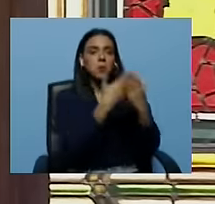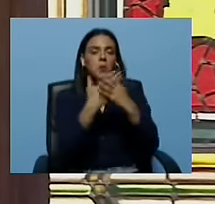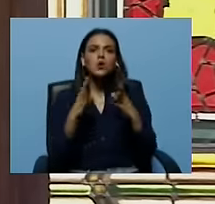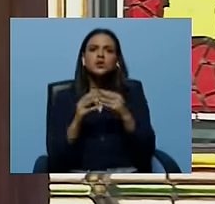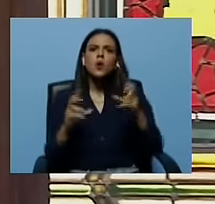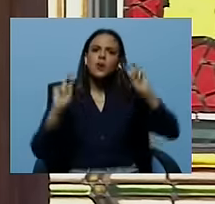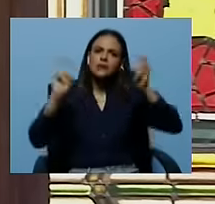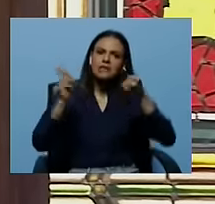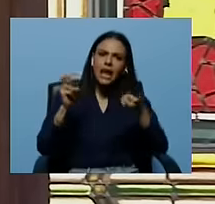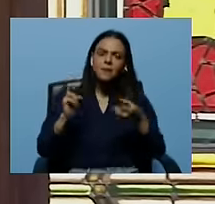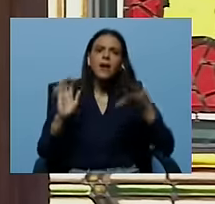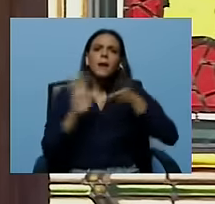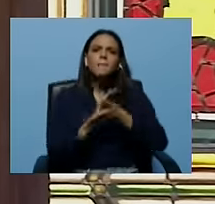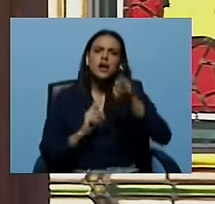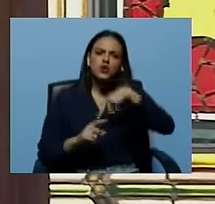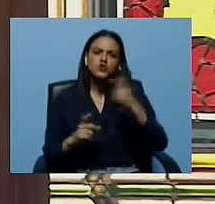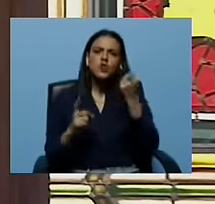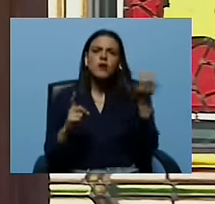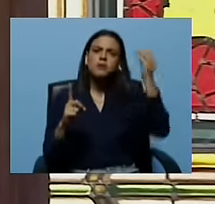tema, pero nos falta esto.